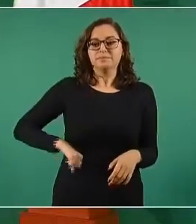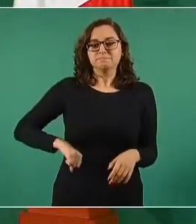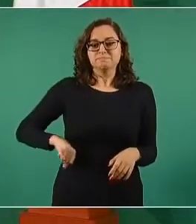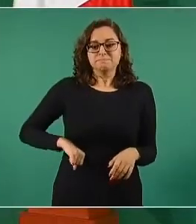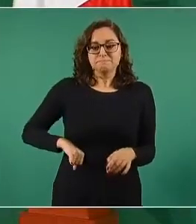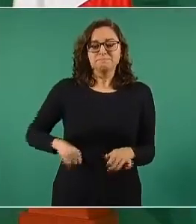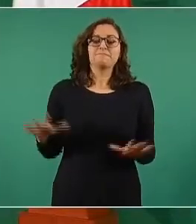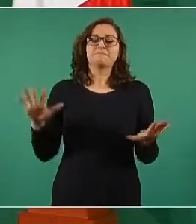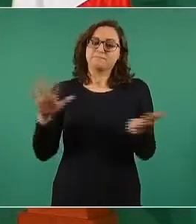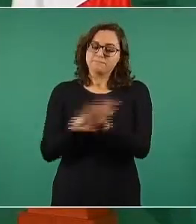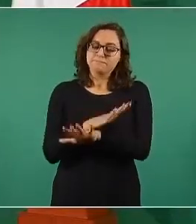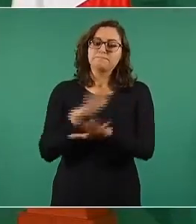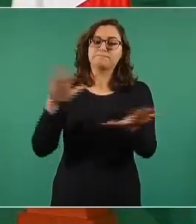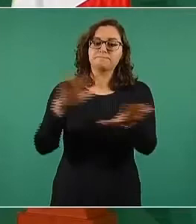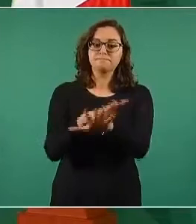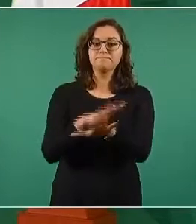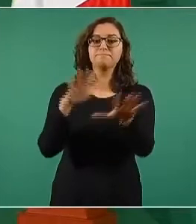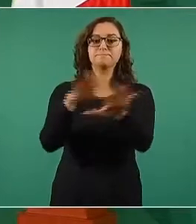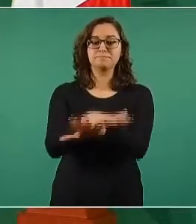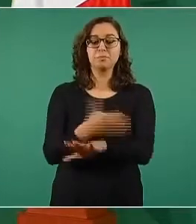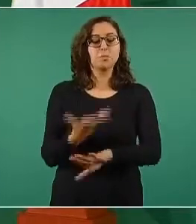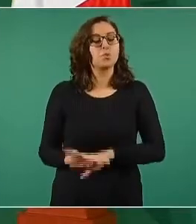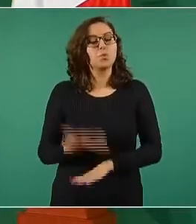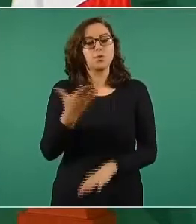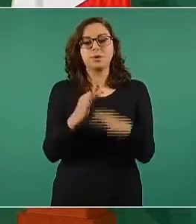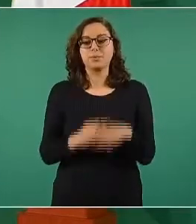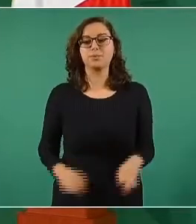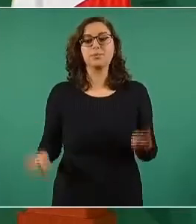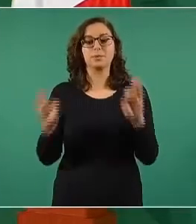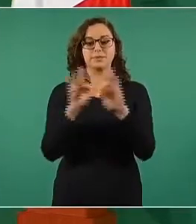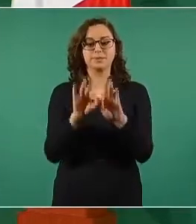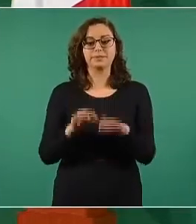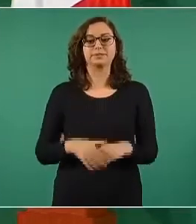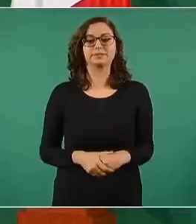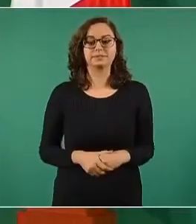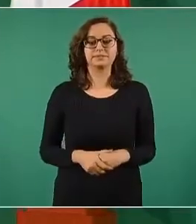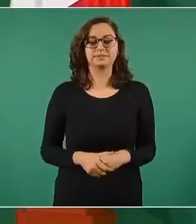cambios importantes en la vida pública del país.